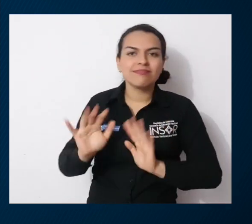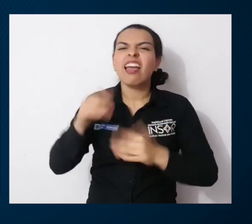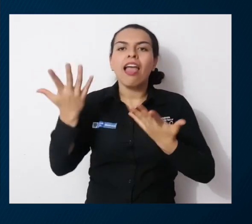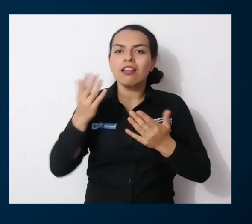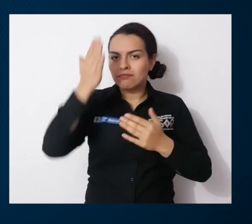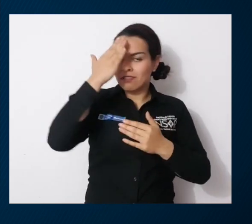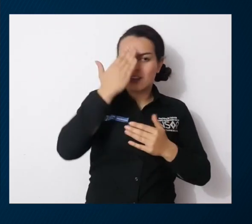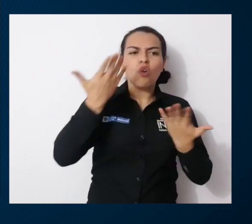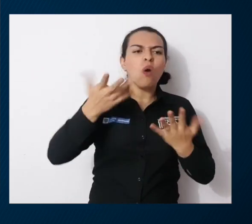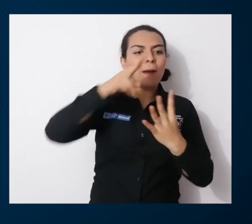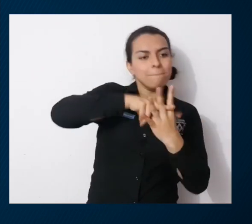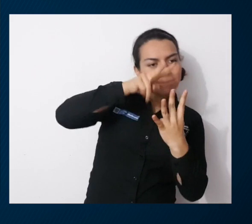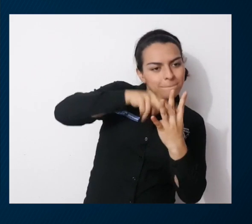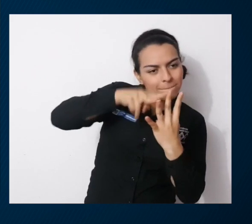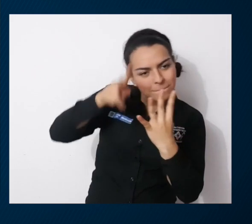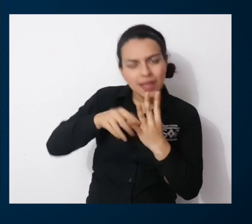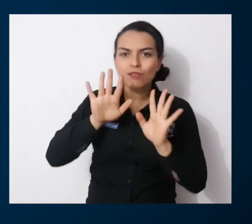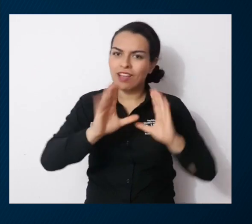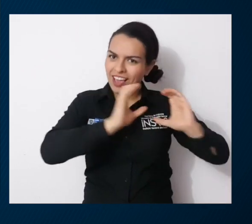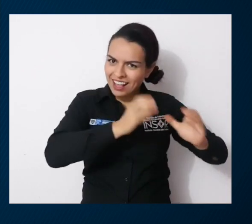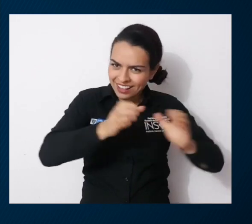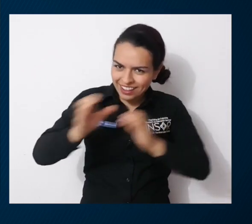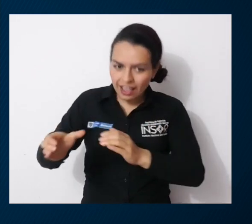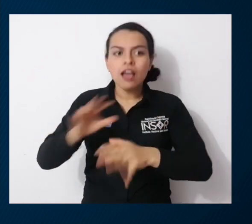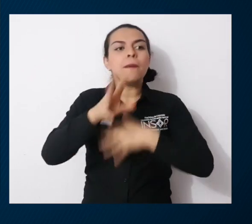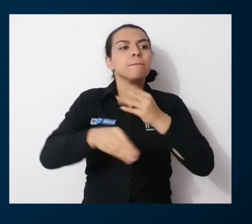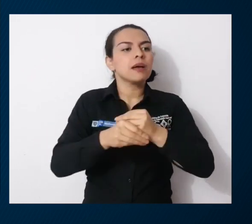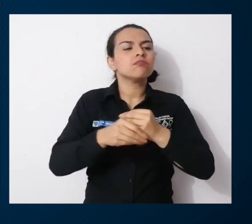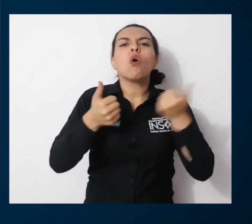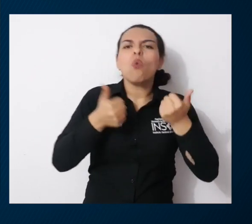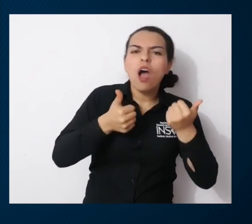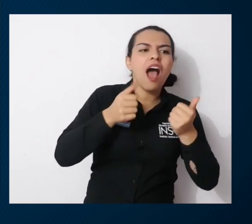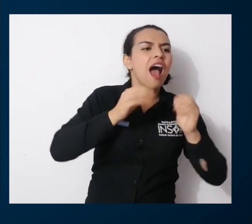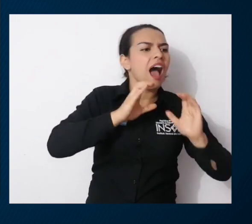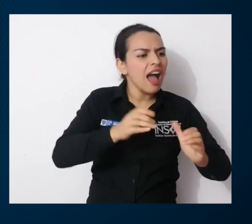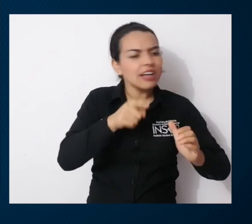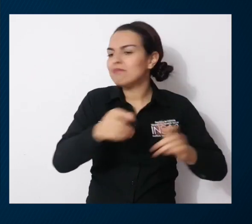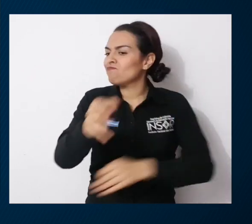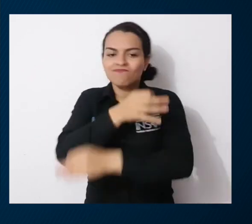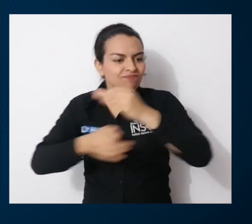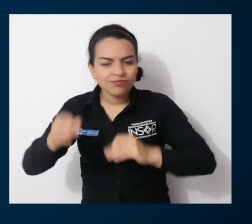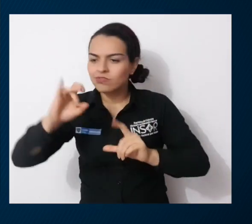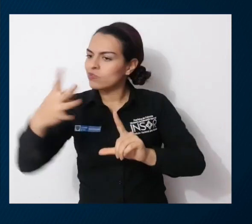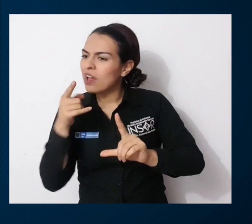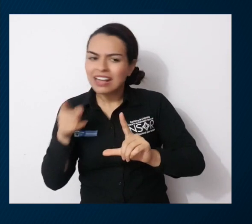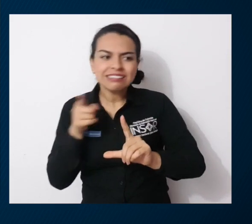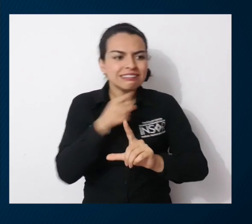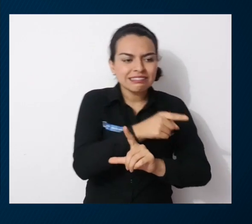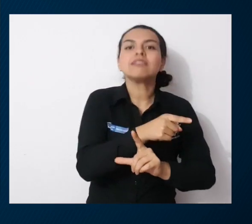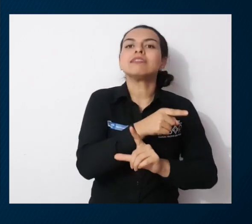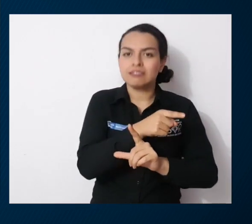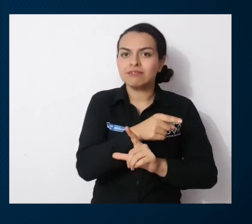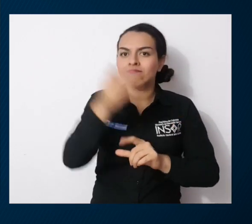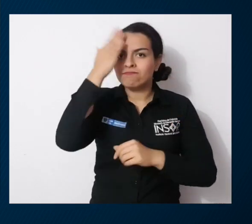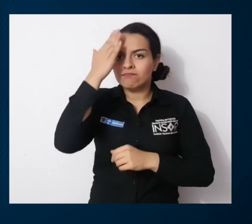periodos académicos, en términos de horas de clase, en términos de que un profesor se dirige a un salón de clases a hacer determinada cosa porque hace parte de su necesidad,